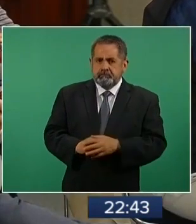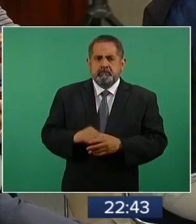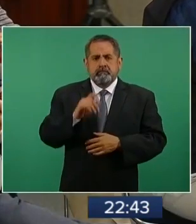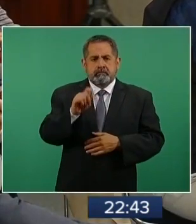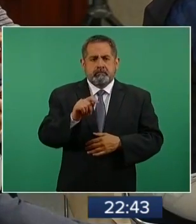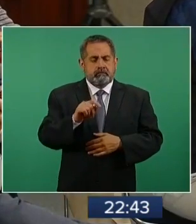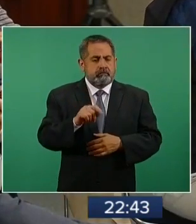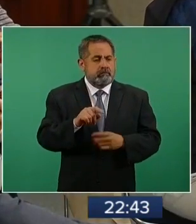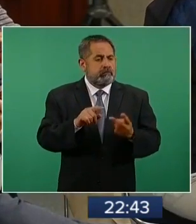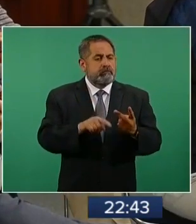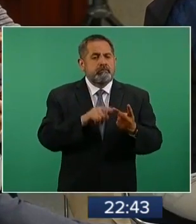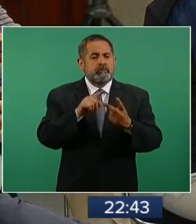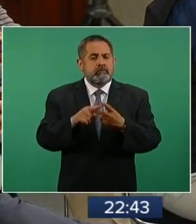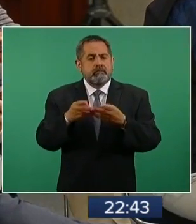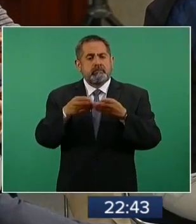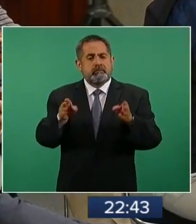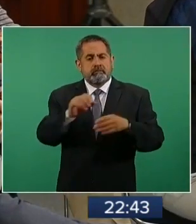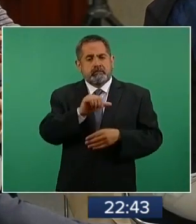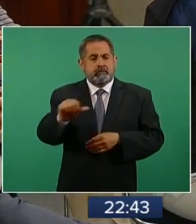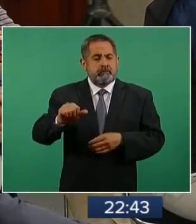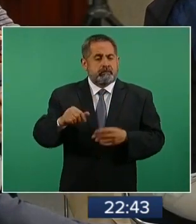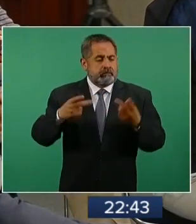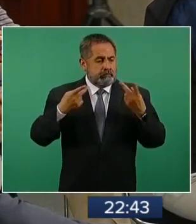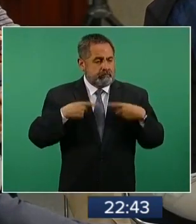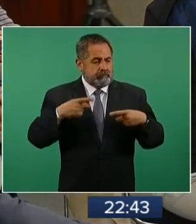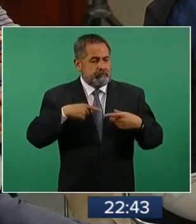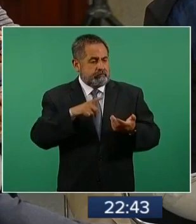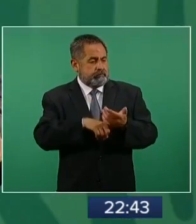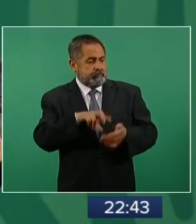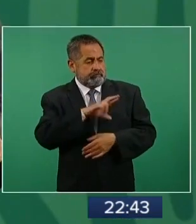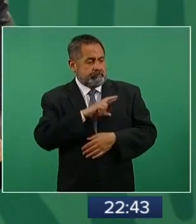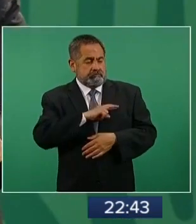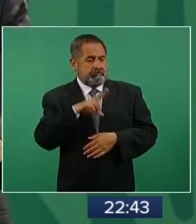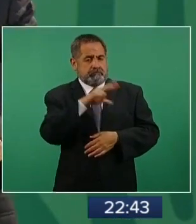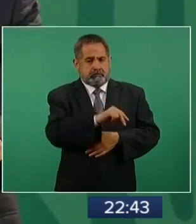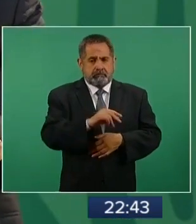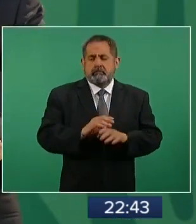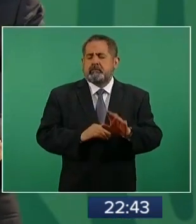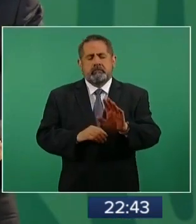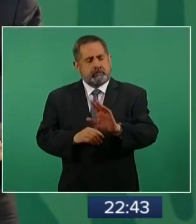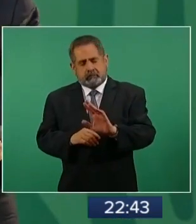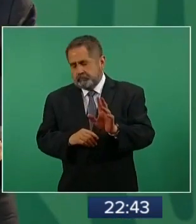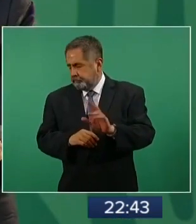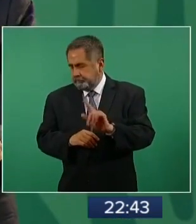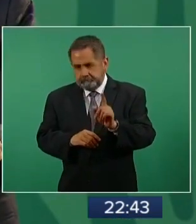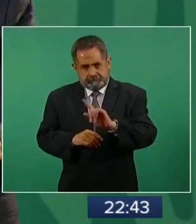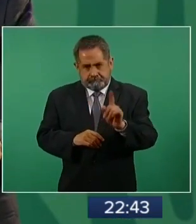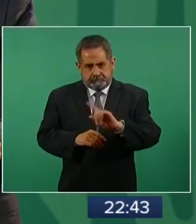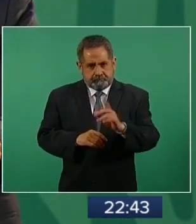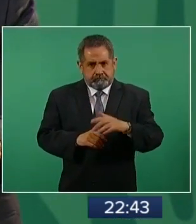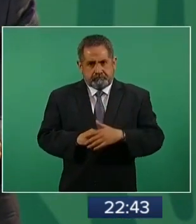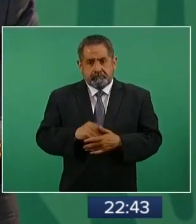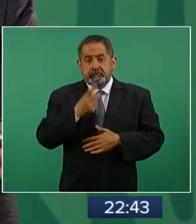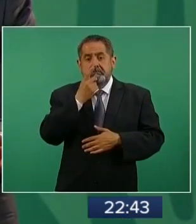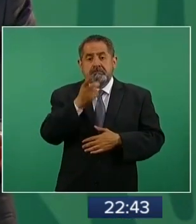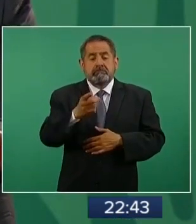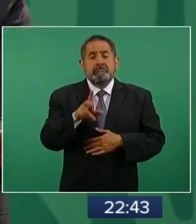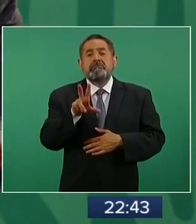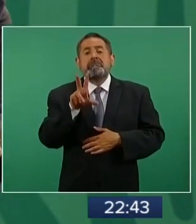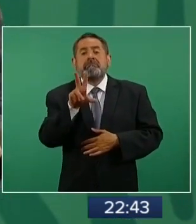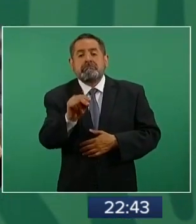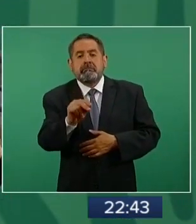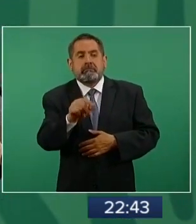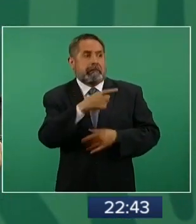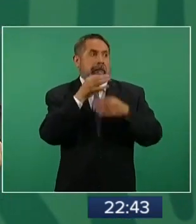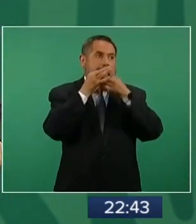apertura de un proceso de vacunación para el personal médico privado no porque éste sí te digo está descartado